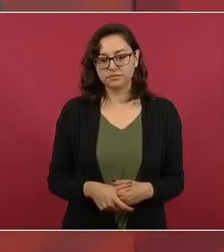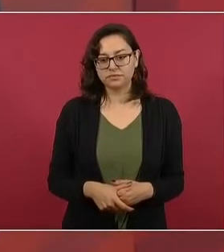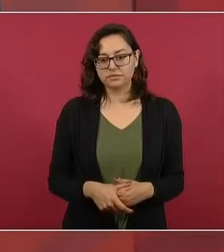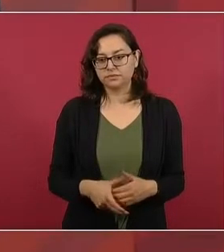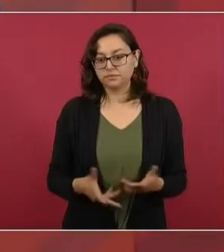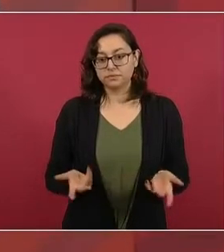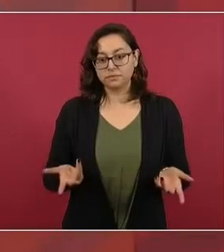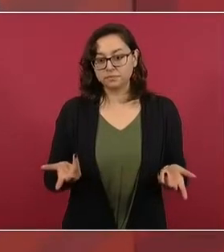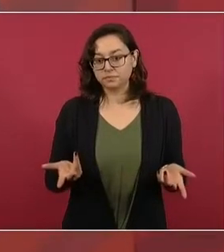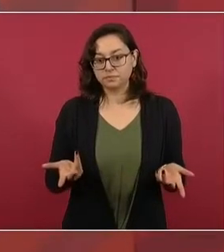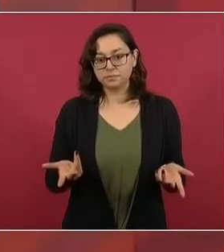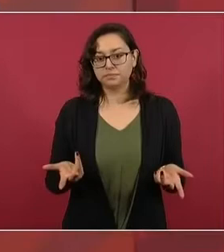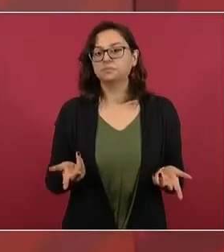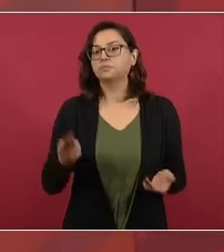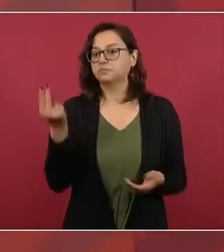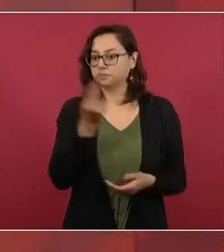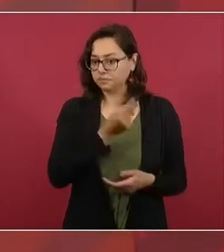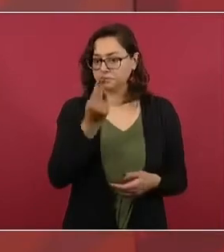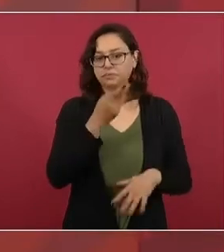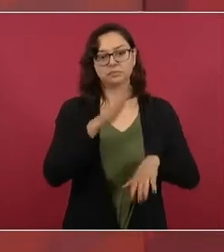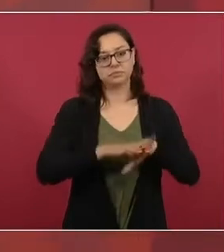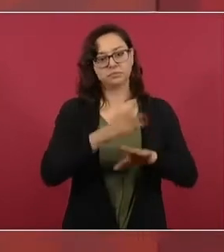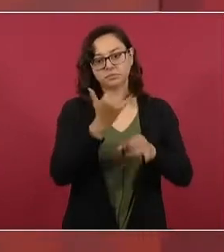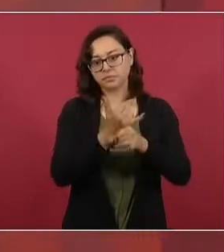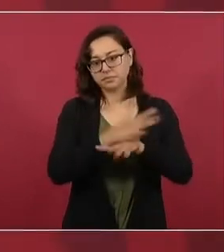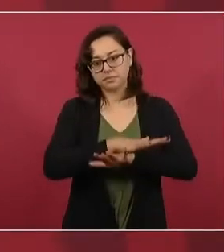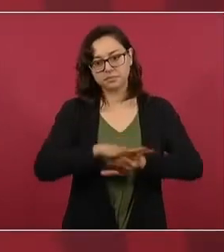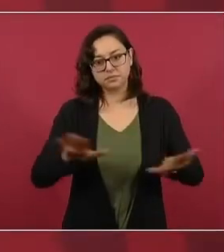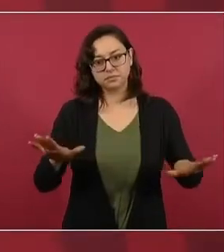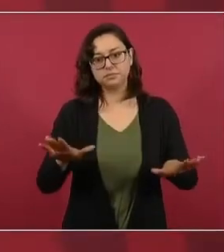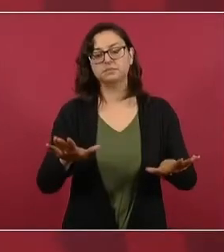Entonces, informar sobre eso.